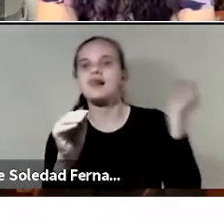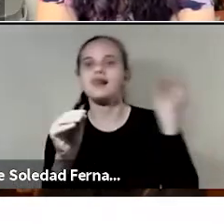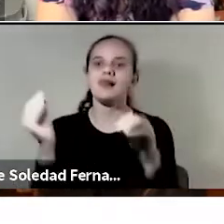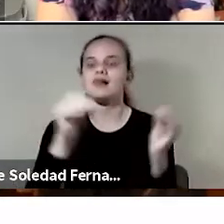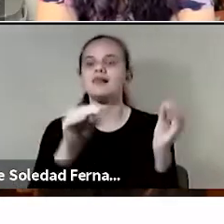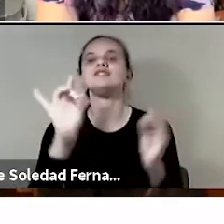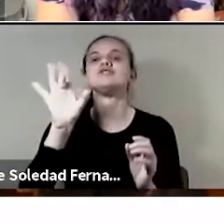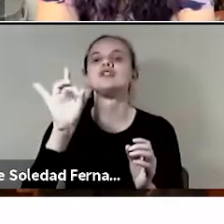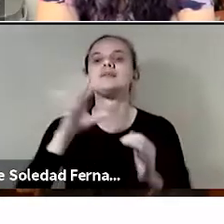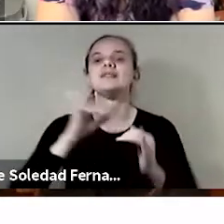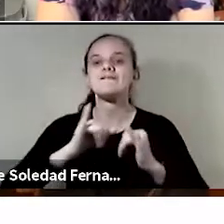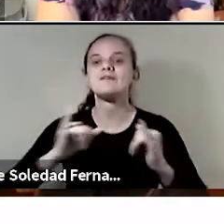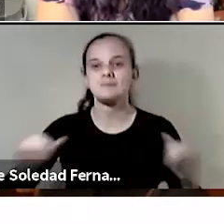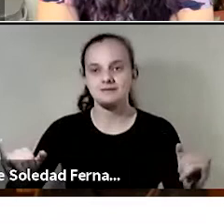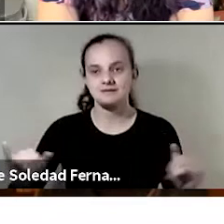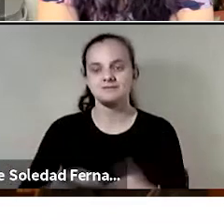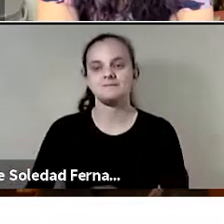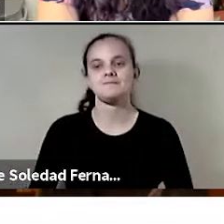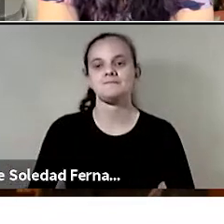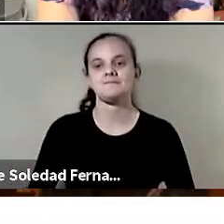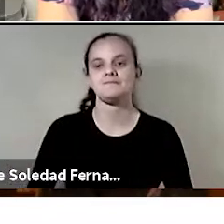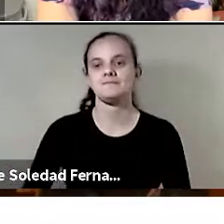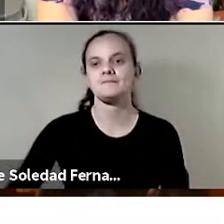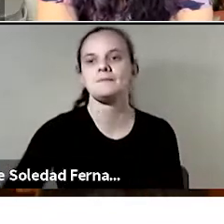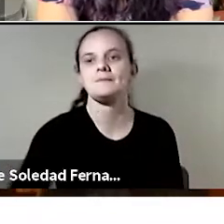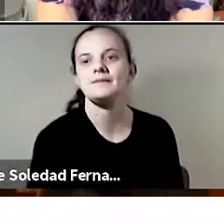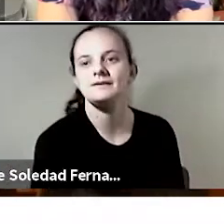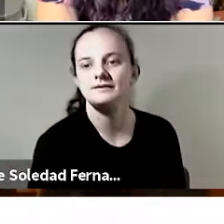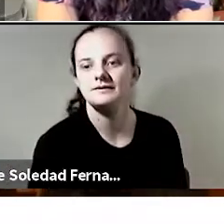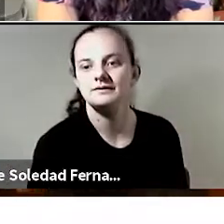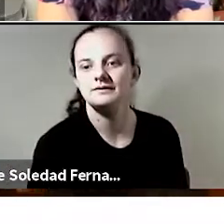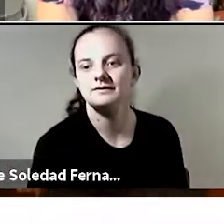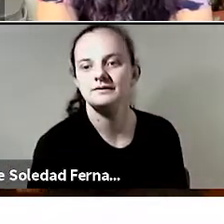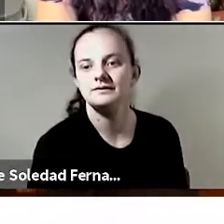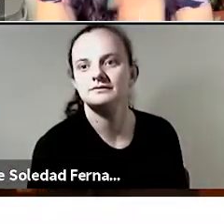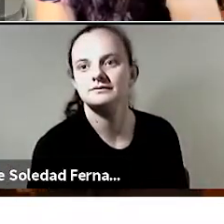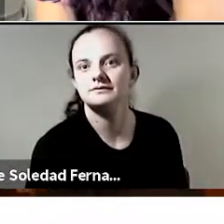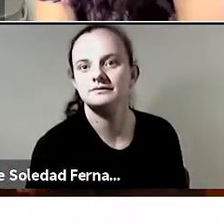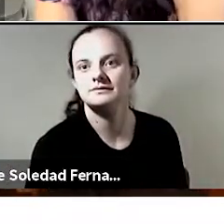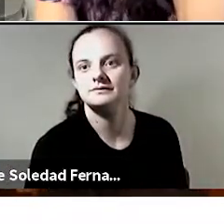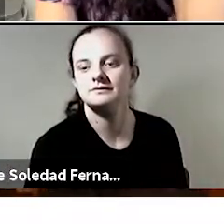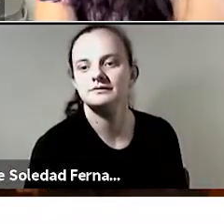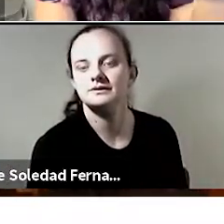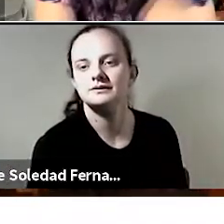pongamos poéticos y empecemos a describir absolutamente todo lo que está ahí, sino puramente la información.